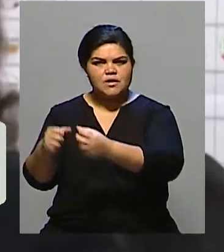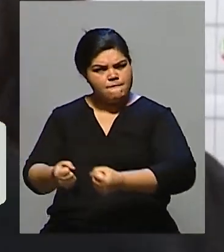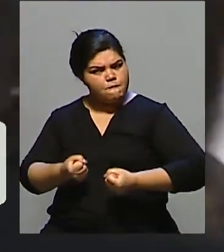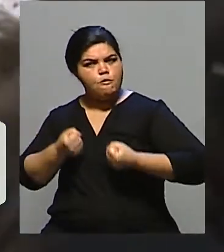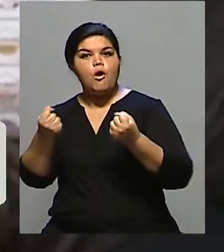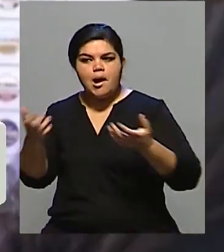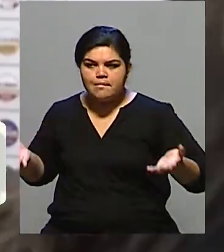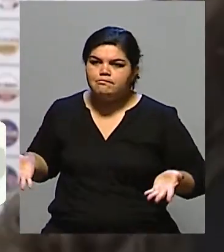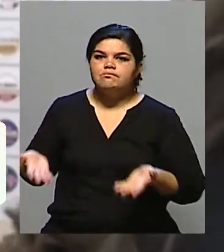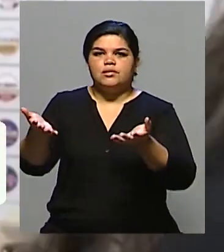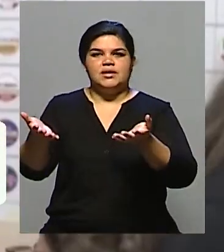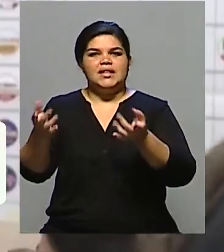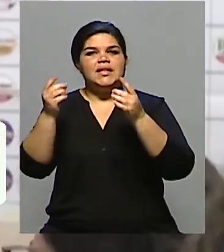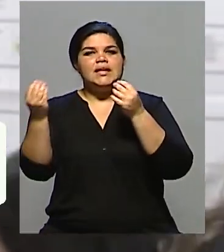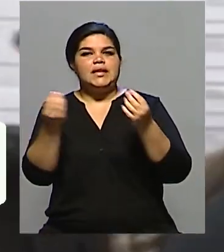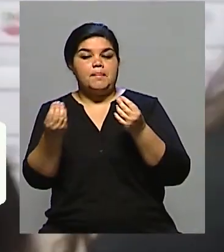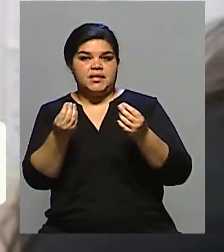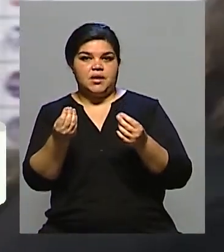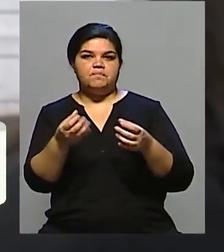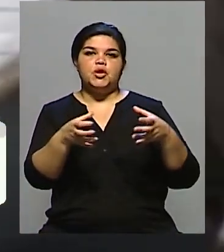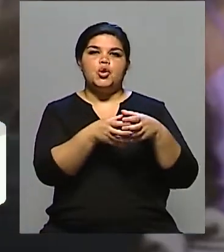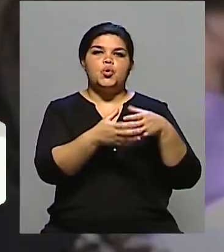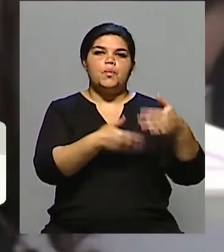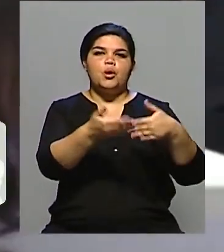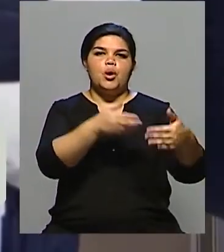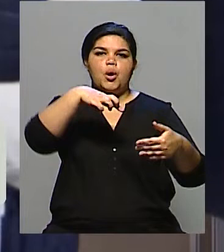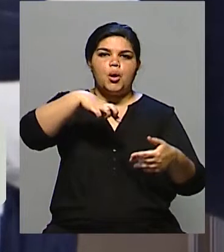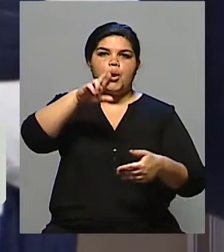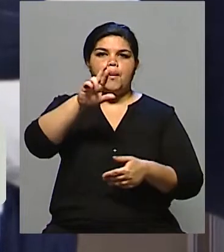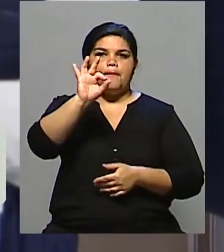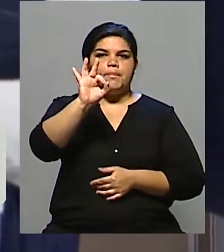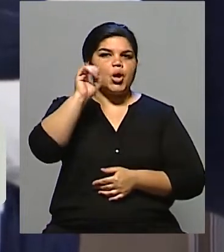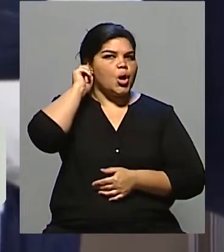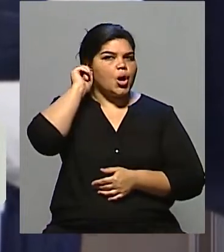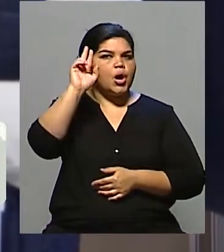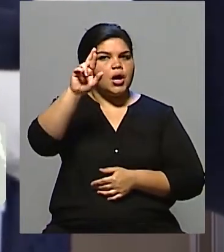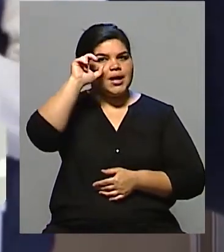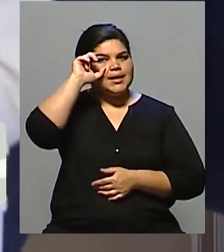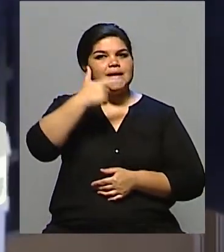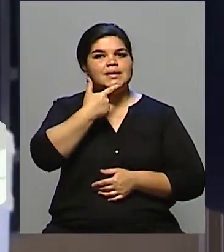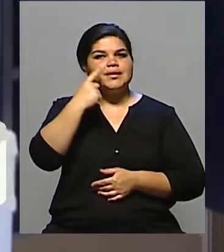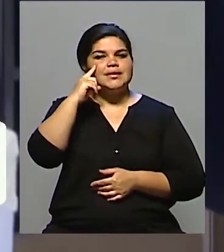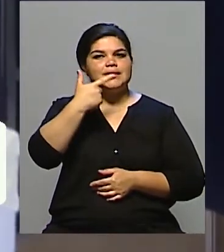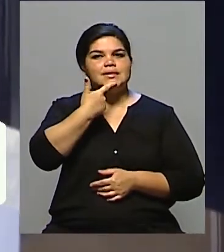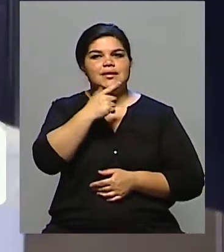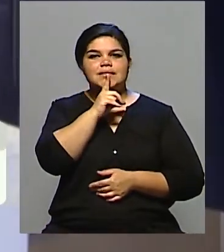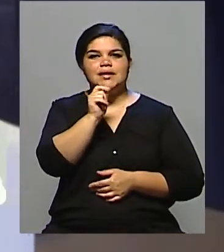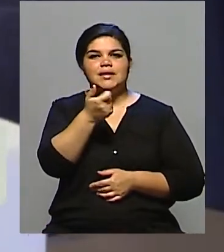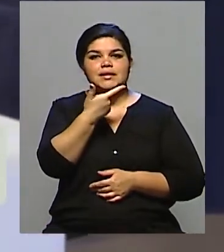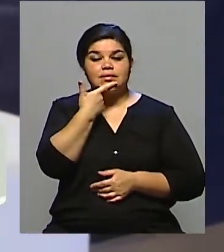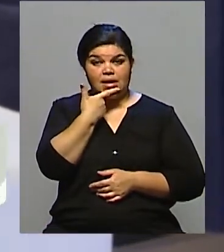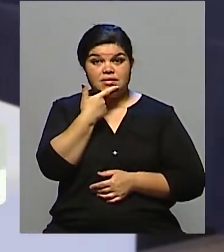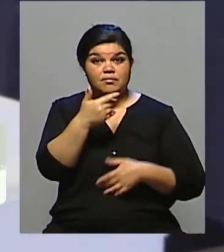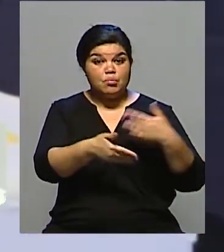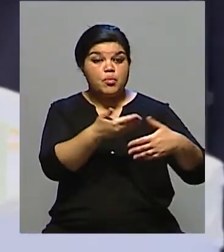especialmente los partidos que se definen progresistas, que son definidos por la gente radical chic,